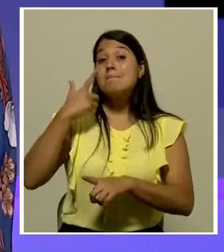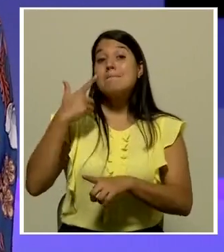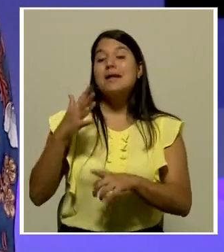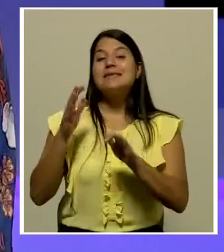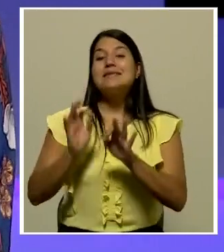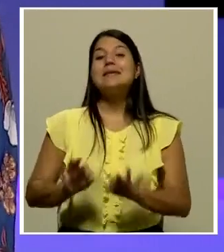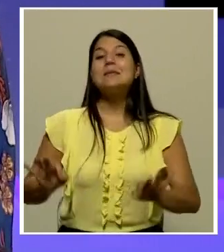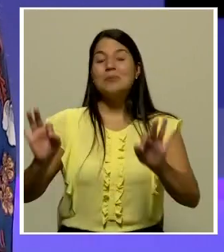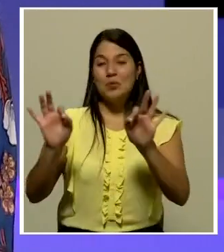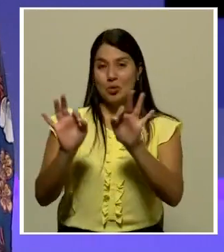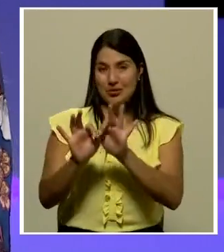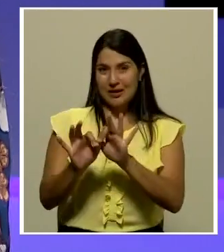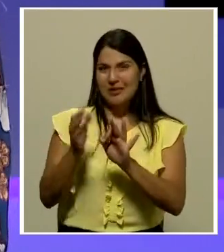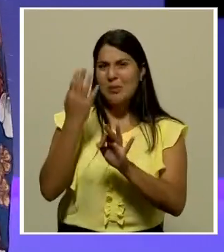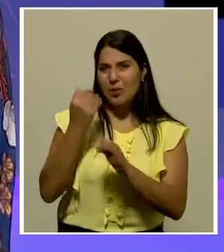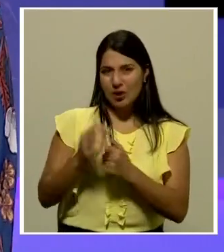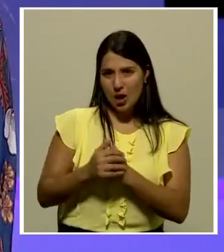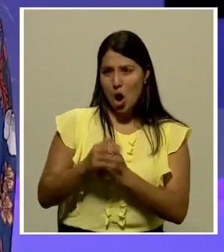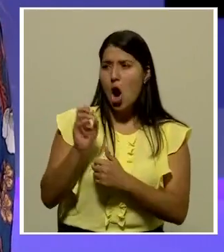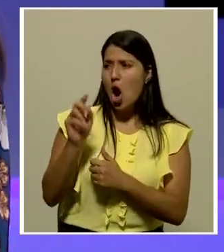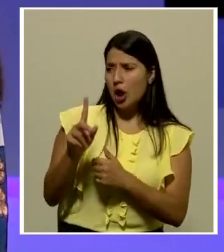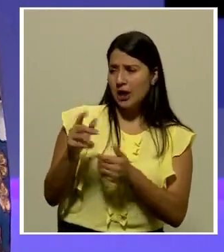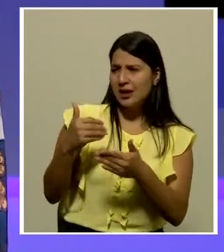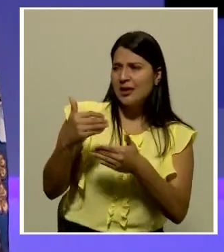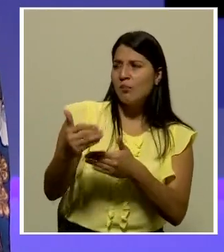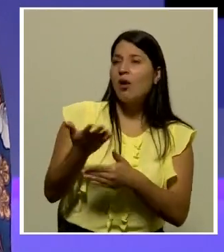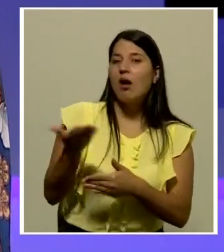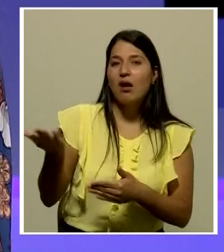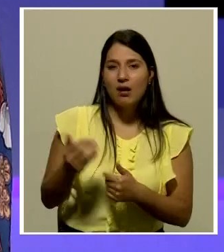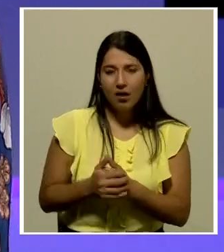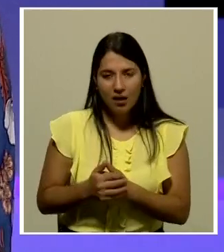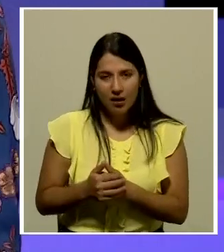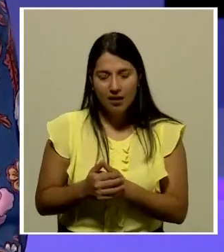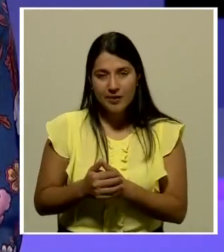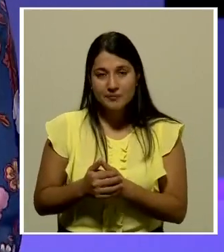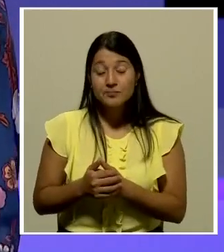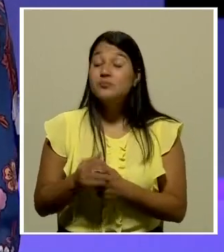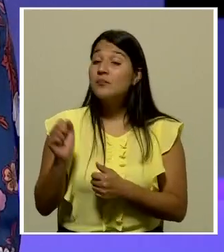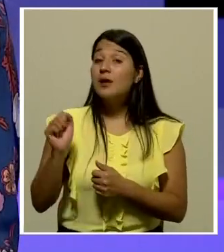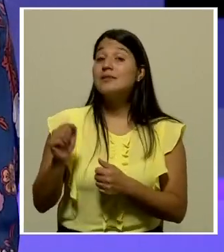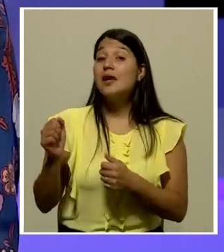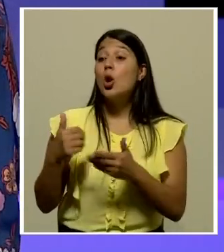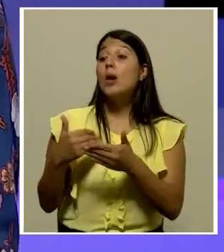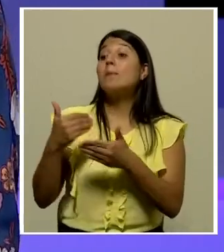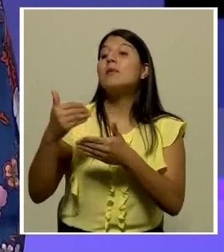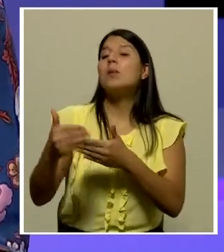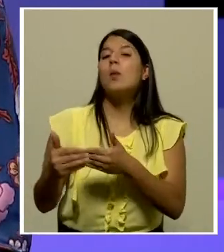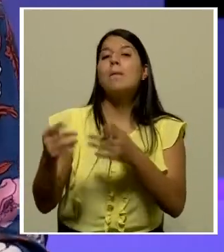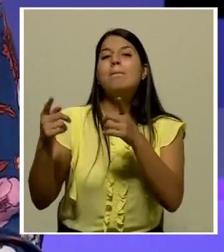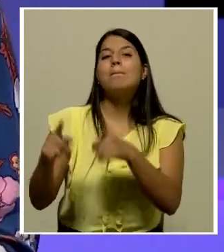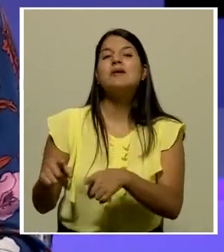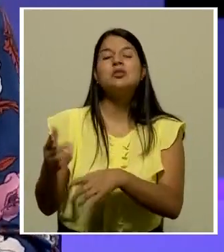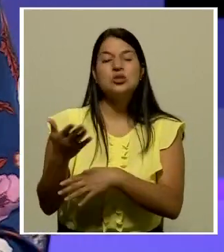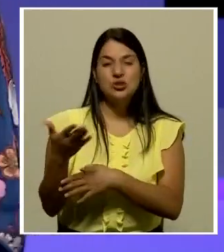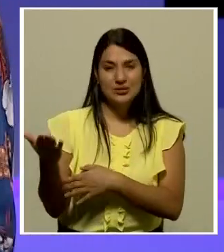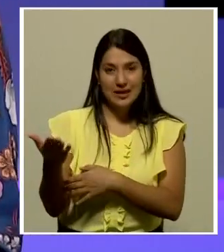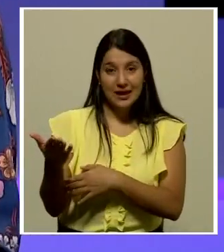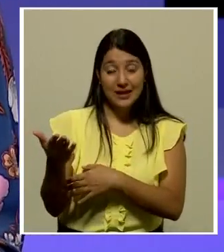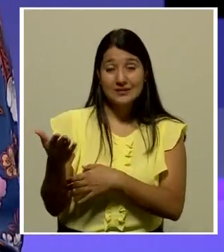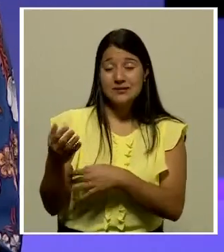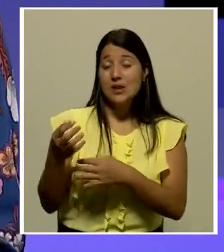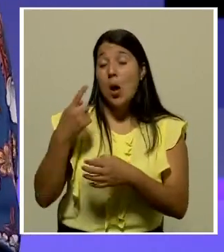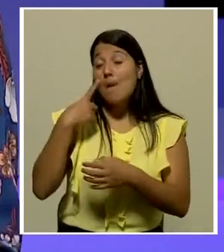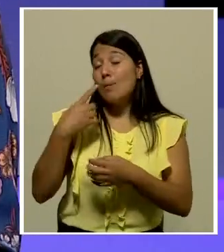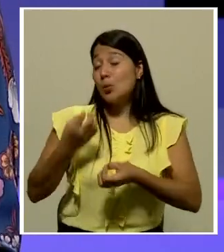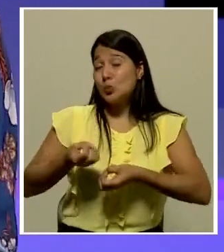es la pregunta. Y bueno, ¿y qué? ¿Y qué fue lo que pasó después? Y lo que pasó después básicamente es que de las decenas,